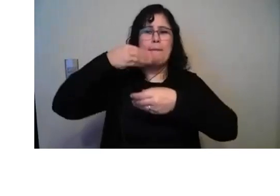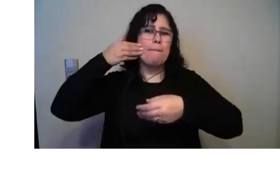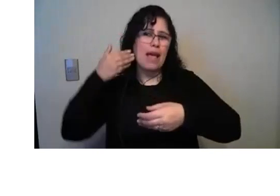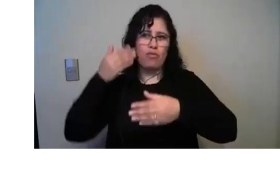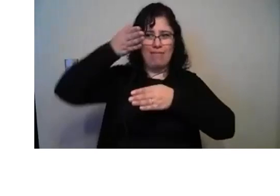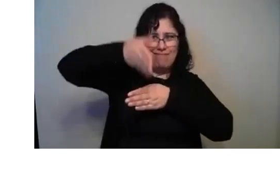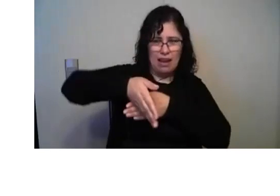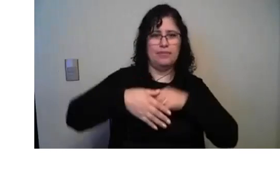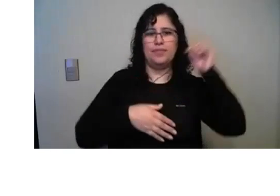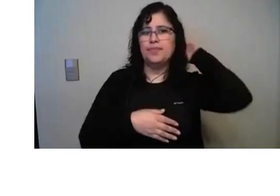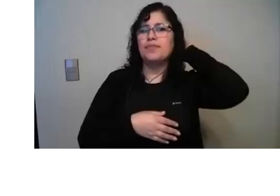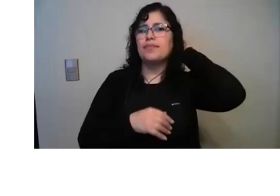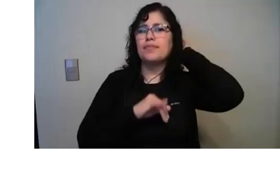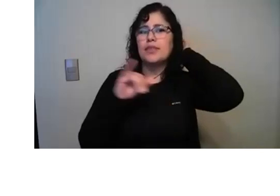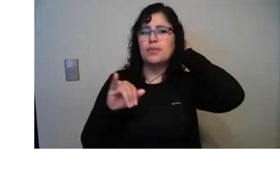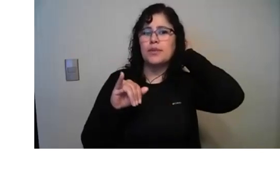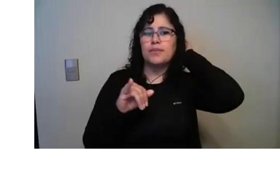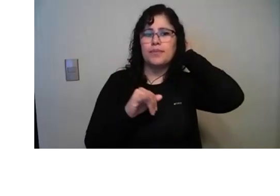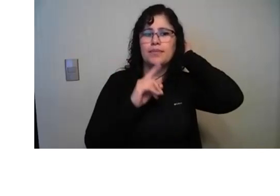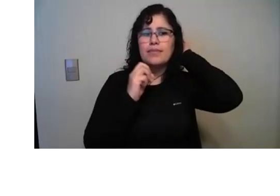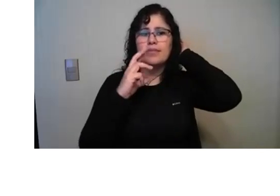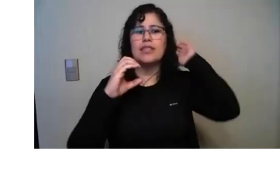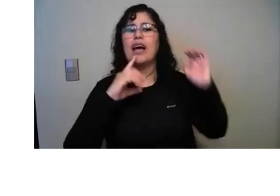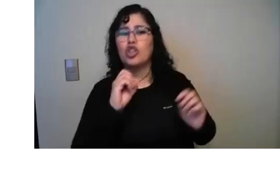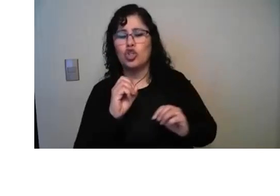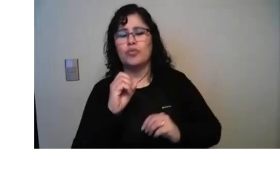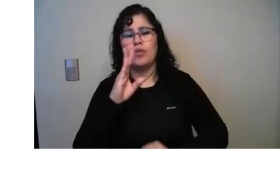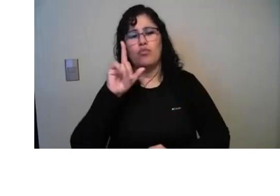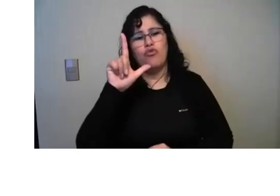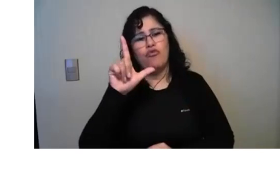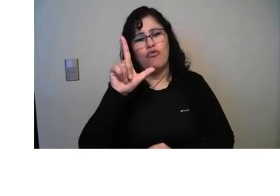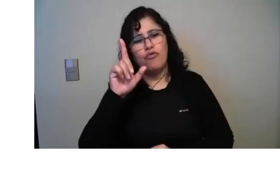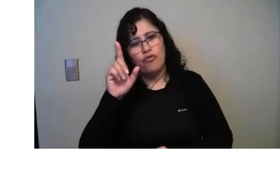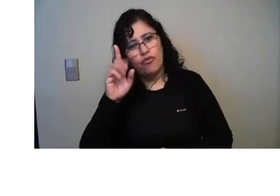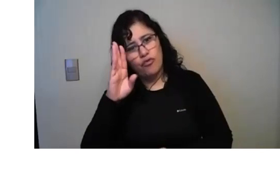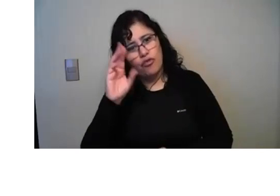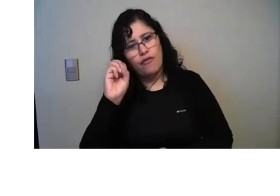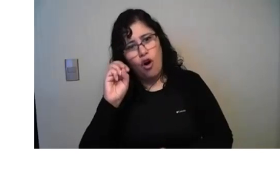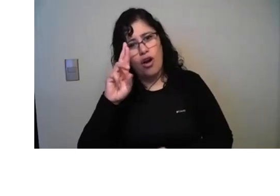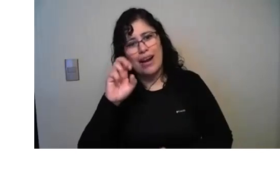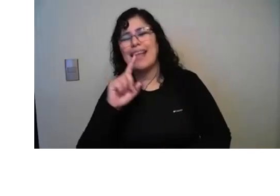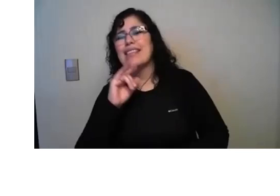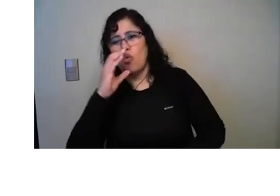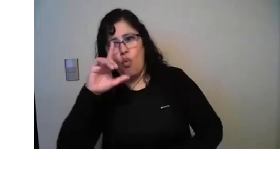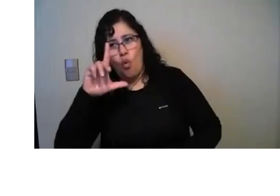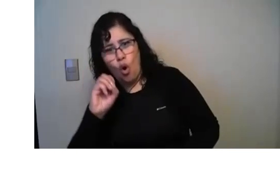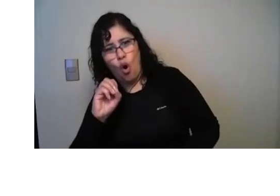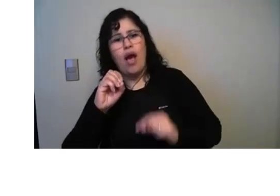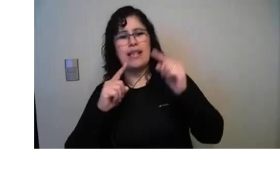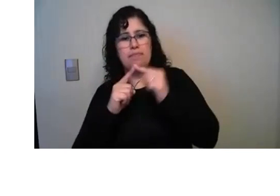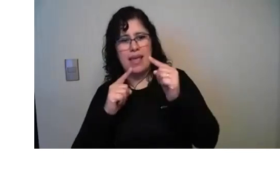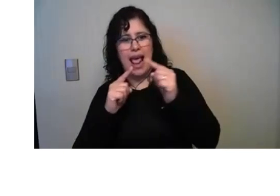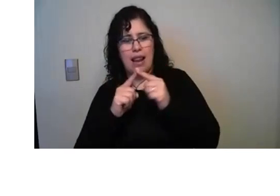Luego tenemos el tracto bulbo retículo espinal. Bulbo, parte del